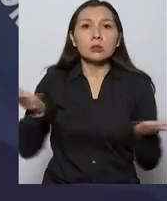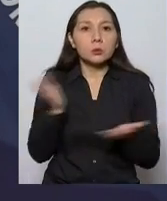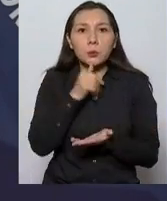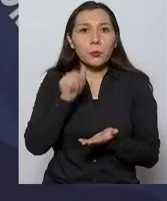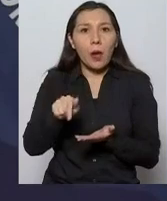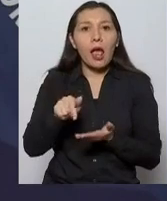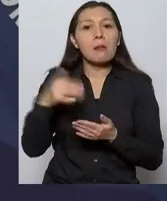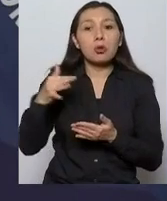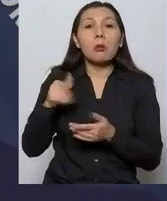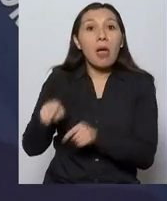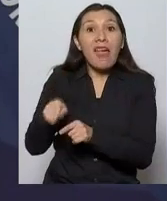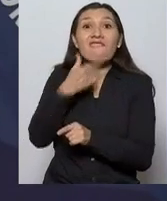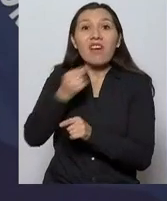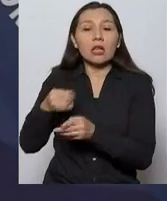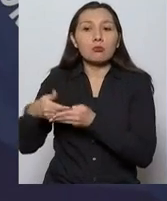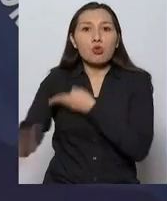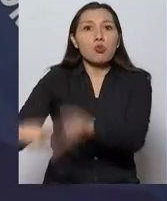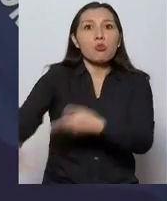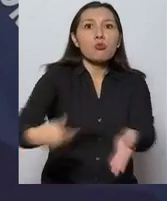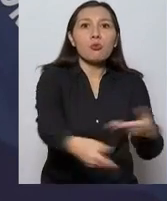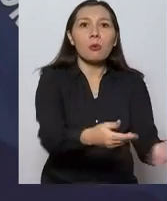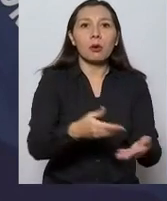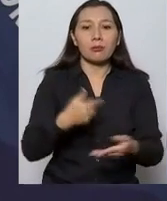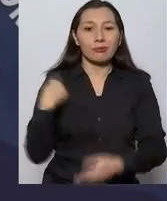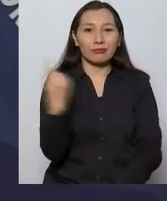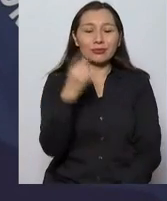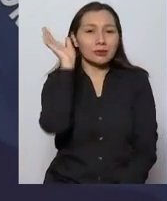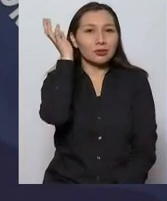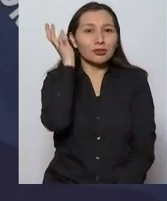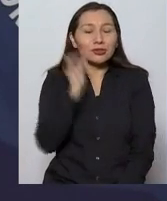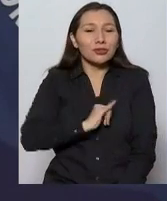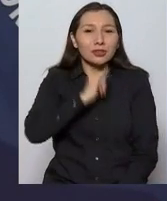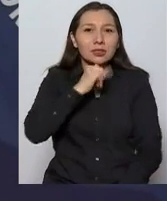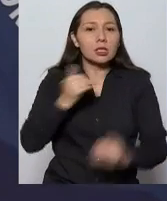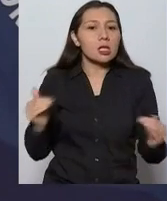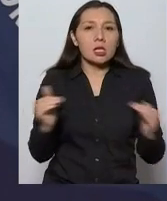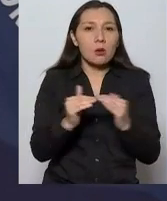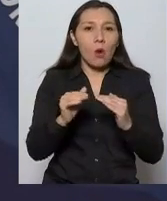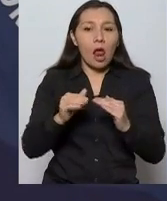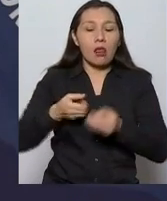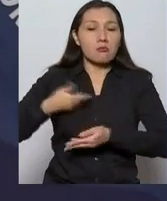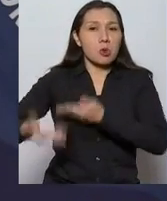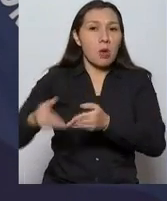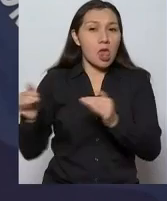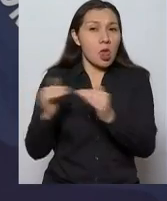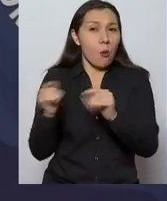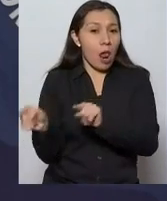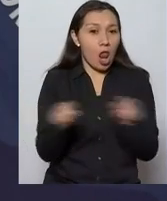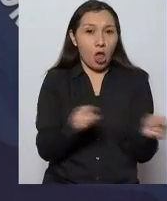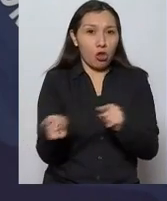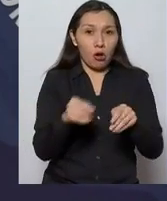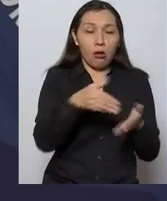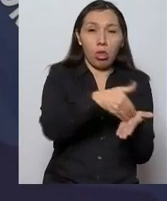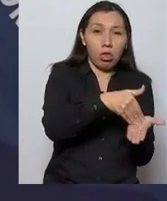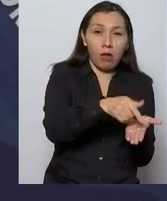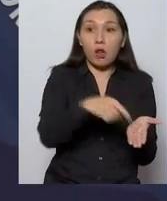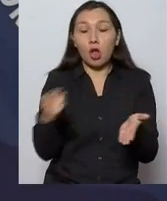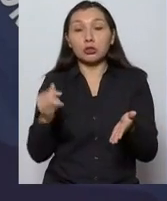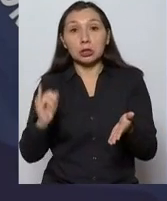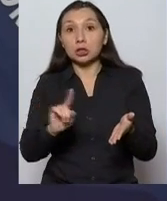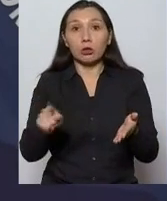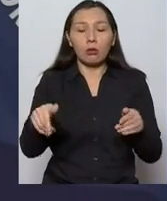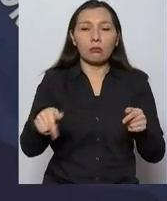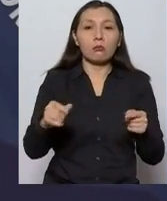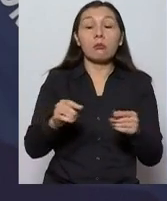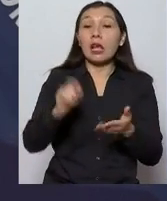son contagiantes. No sabemos si igualmente contagiantes que un sintomático o no. La literatura